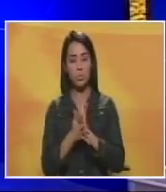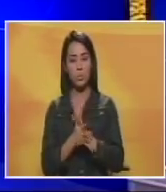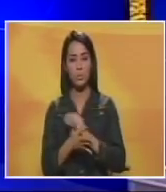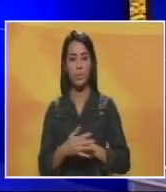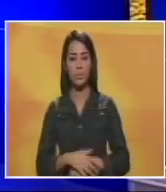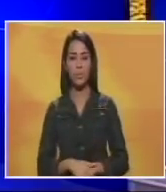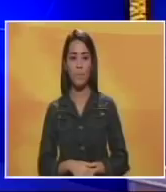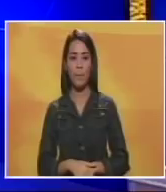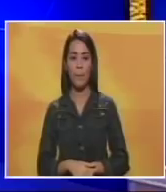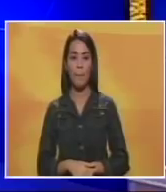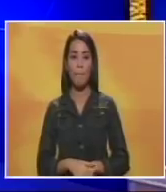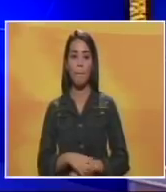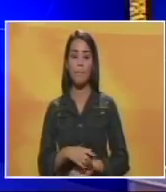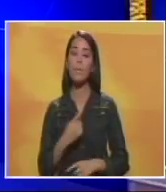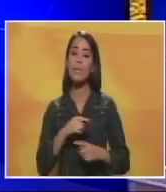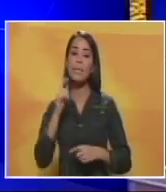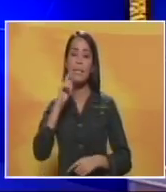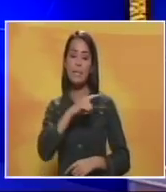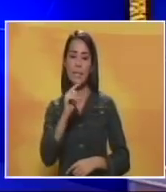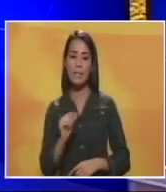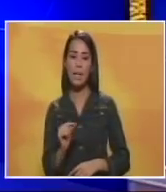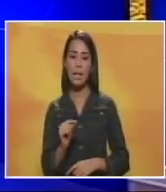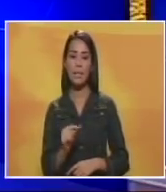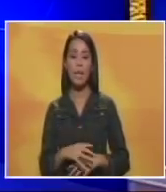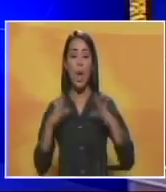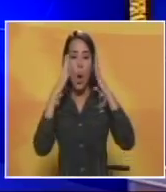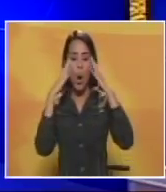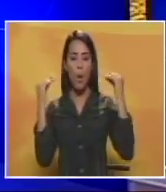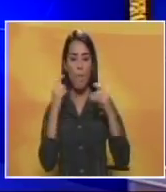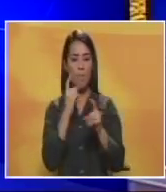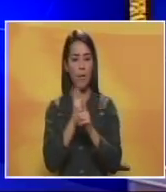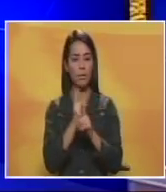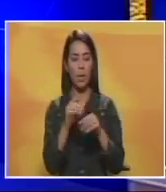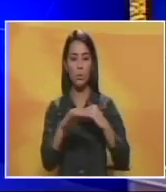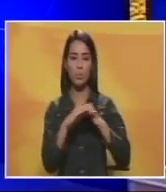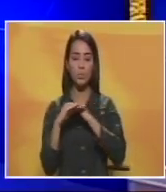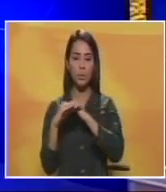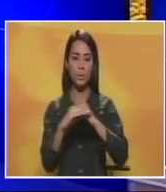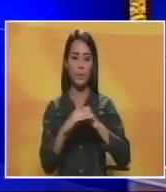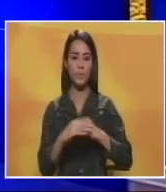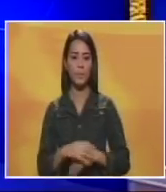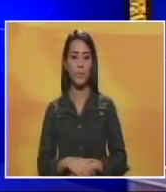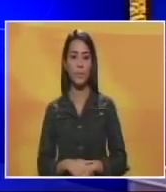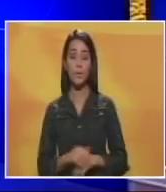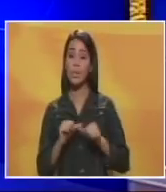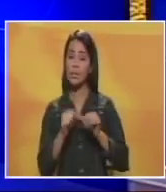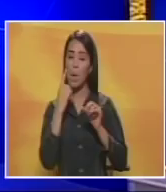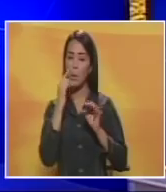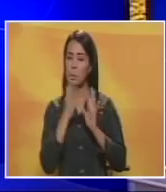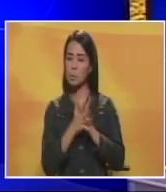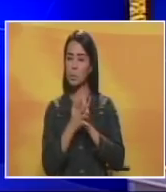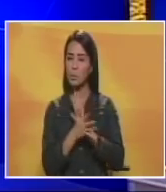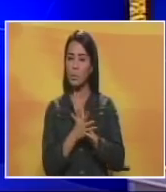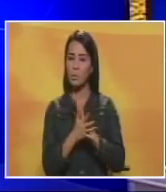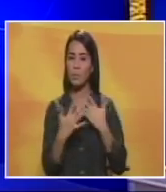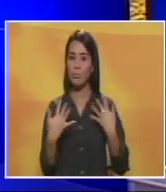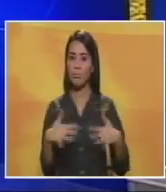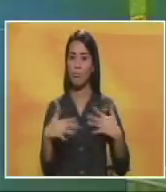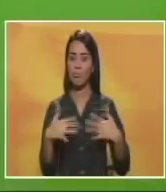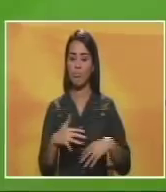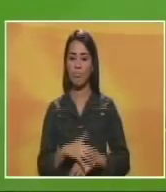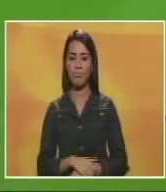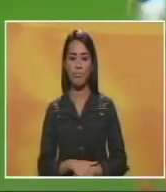las dos grandes ausentes, Italia y Holanda, que empataron a un tanto en Turín y siguen dejando mucho que